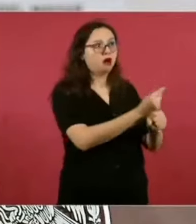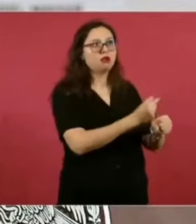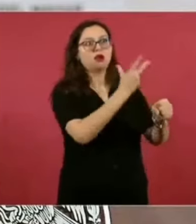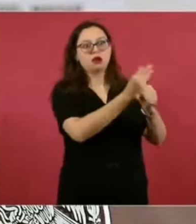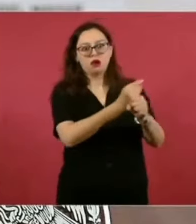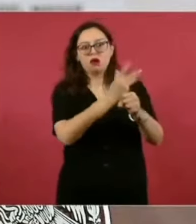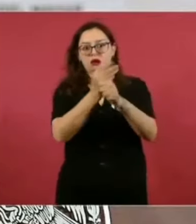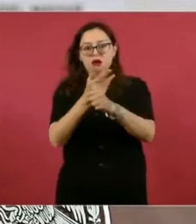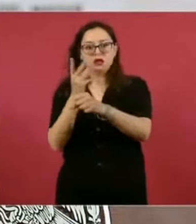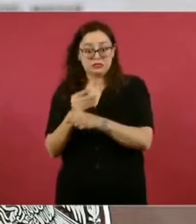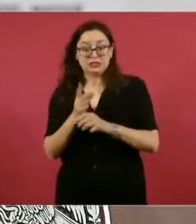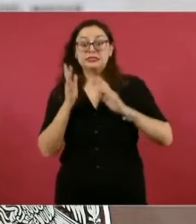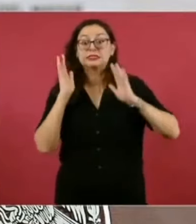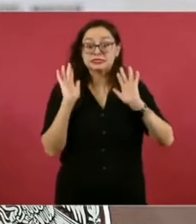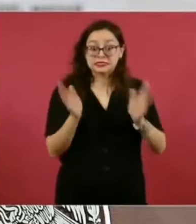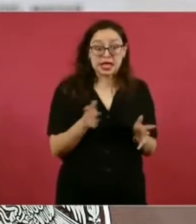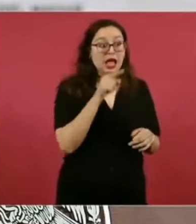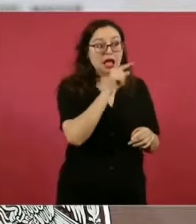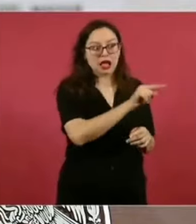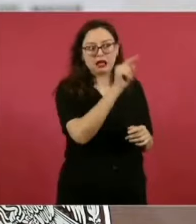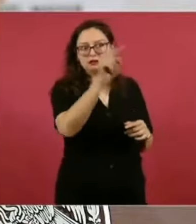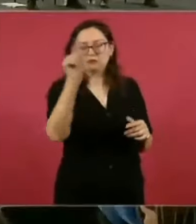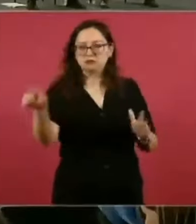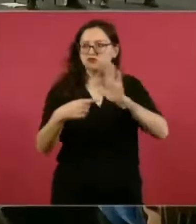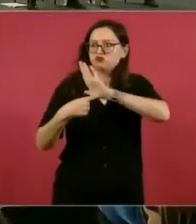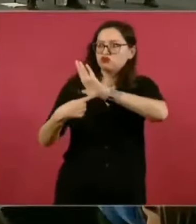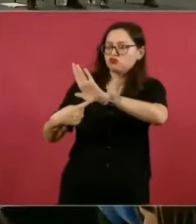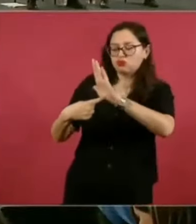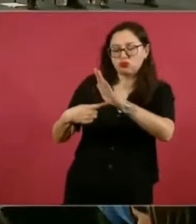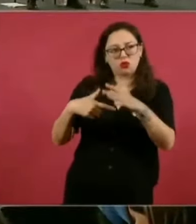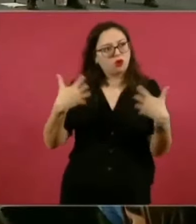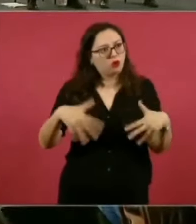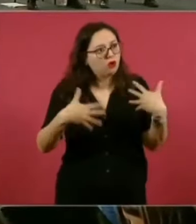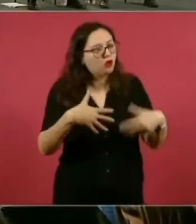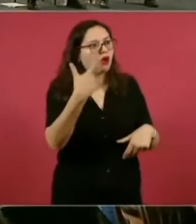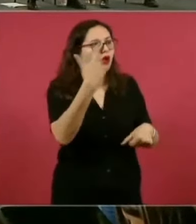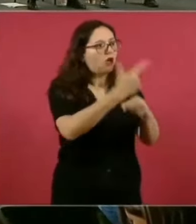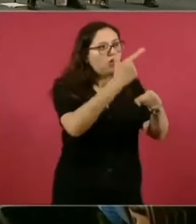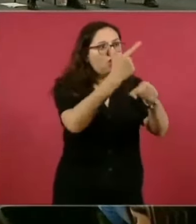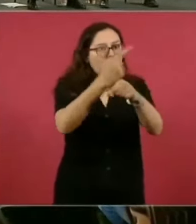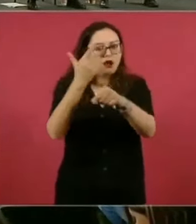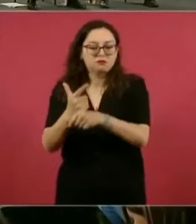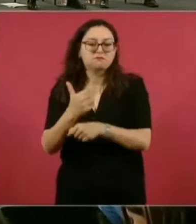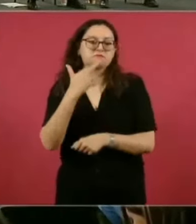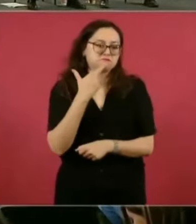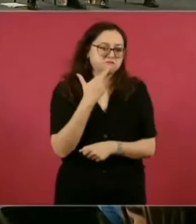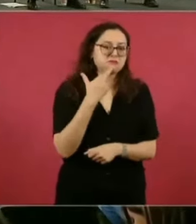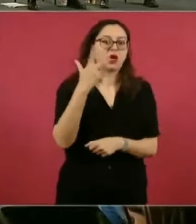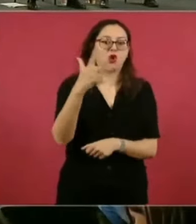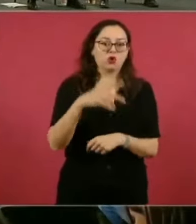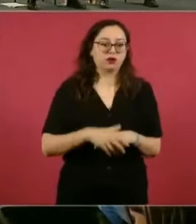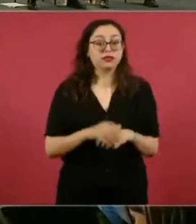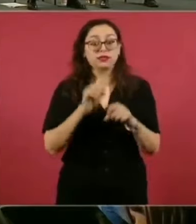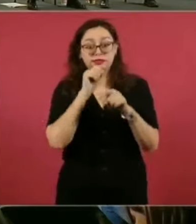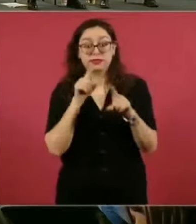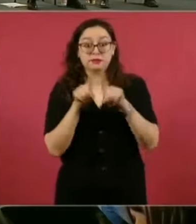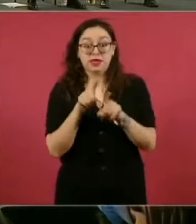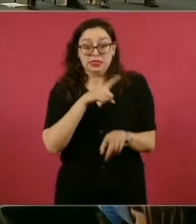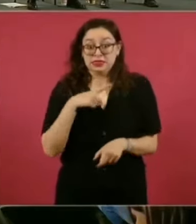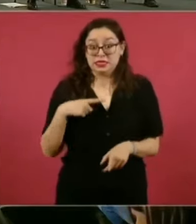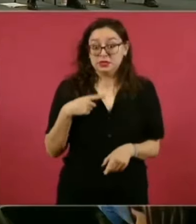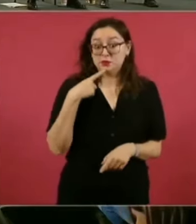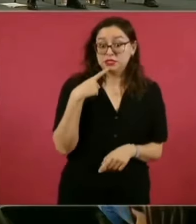los reportes de las intervenciones que se han hecho en diferentes aspectos para mejorar la clínica. Por cierto, recientemente hubo